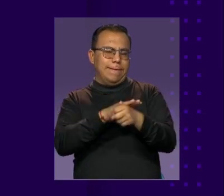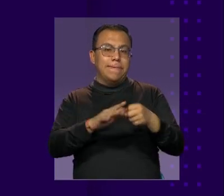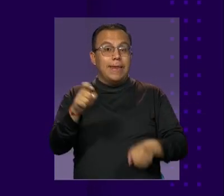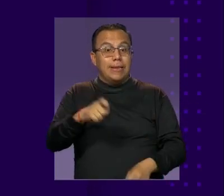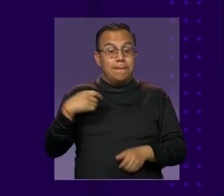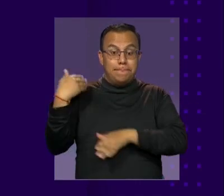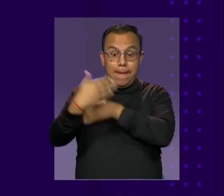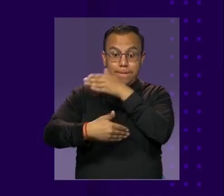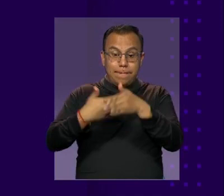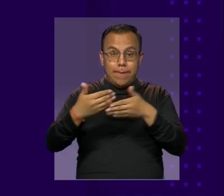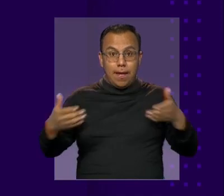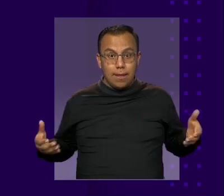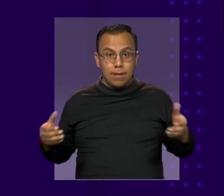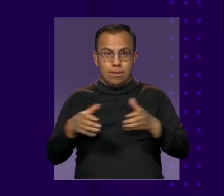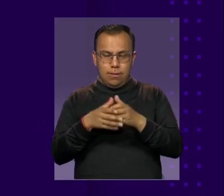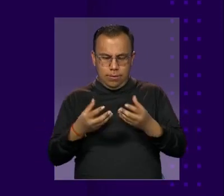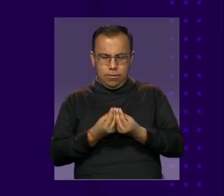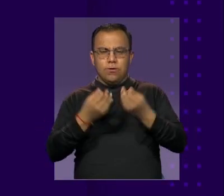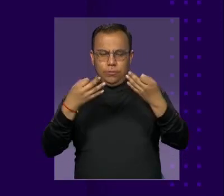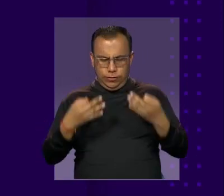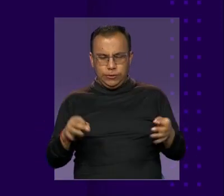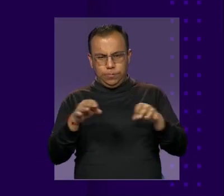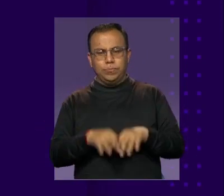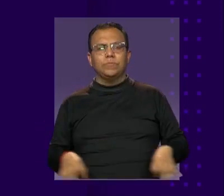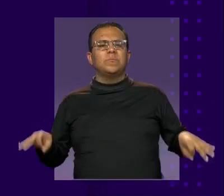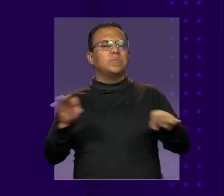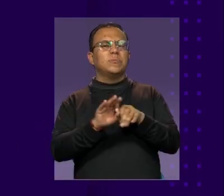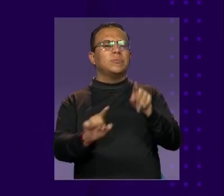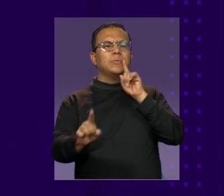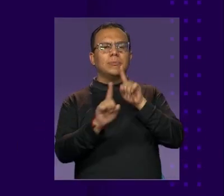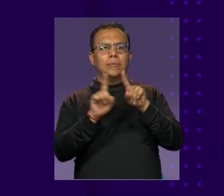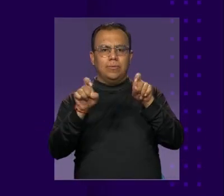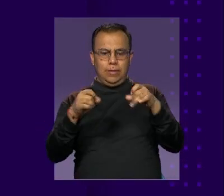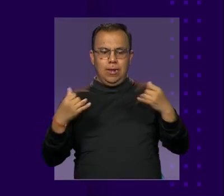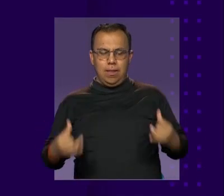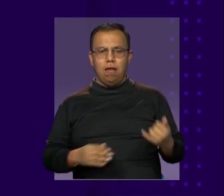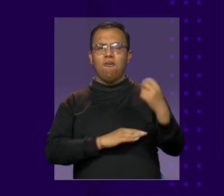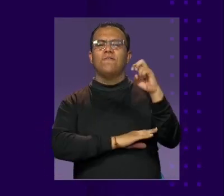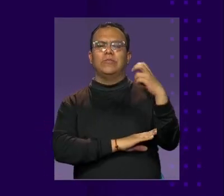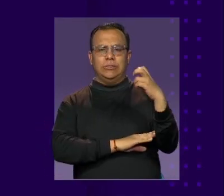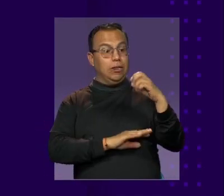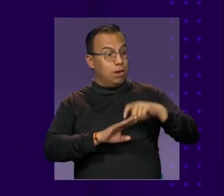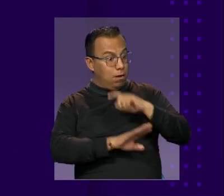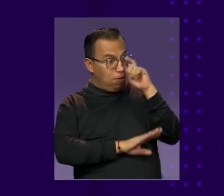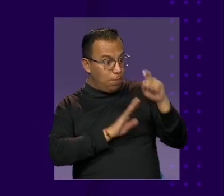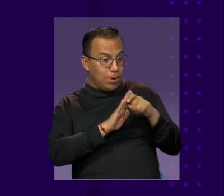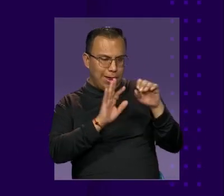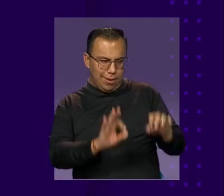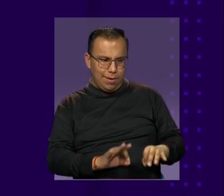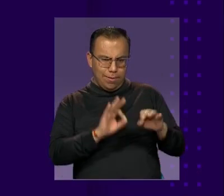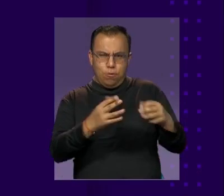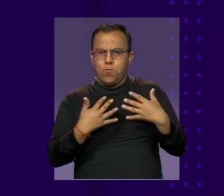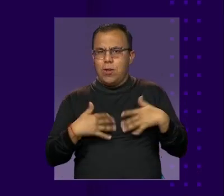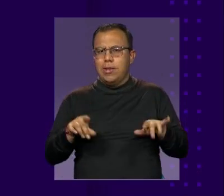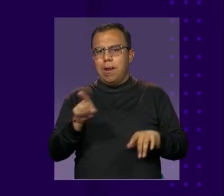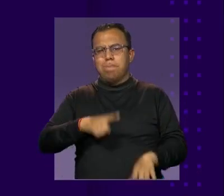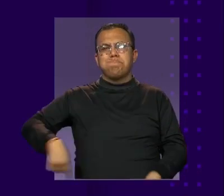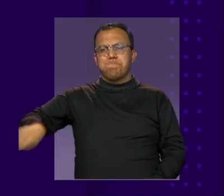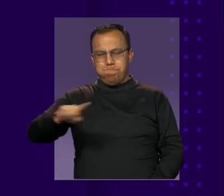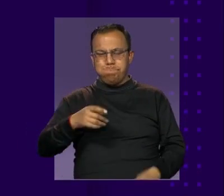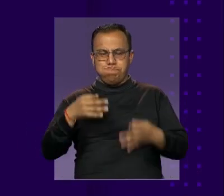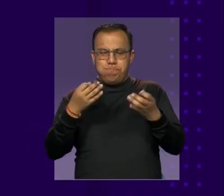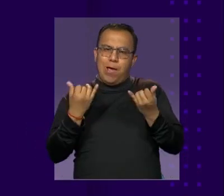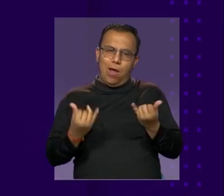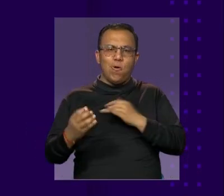que avancen, y sobre todo en dirección de una fiscal con todas las calidades, como cualquiera de las tres fiscales que en